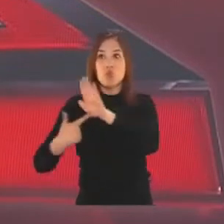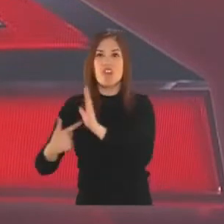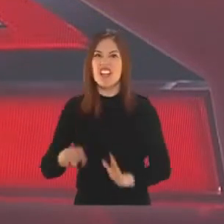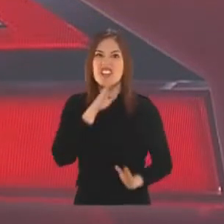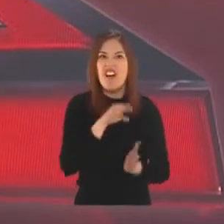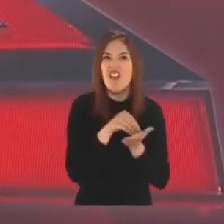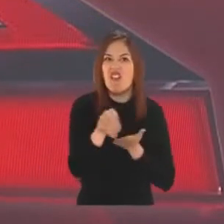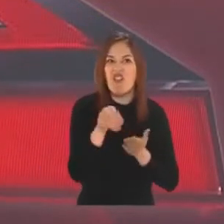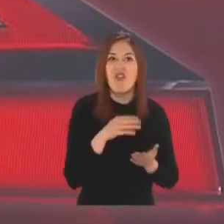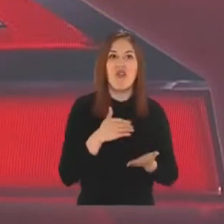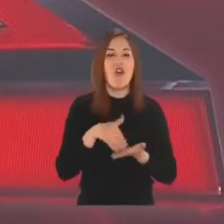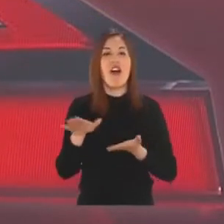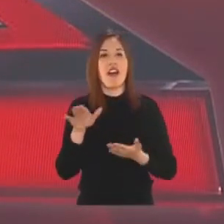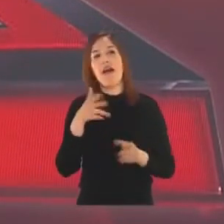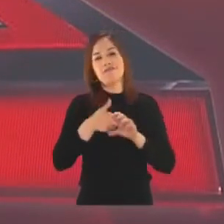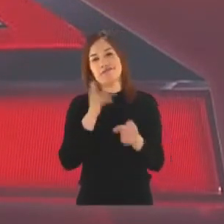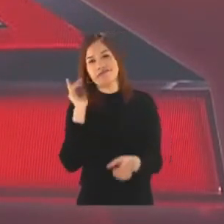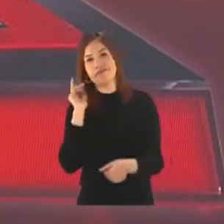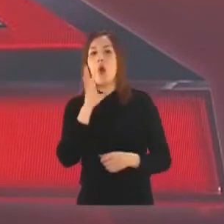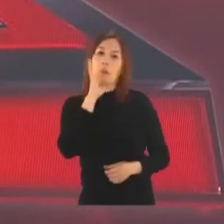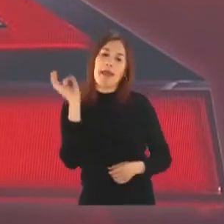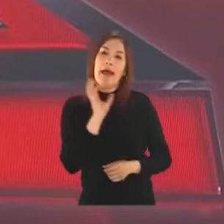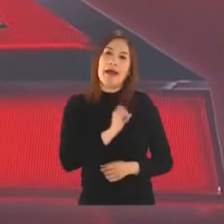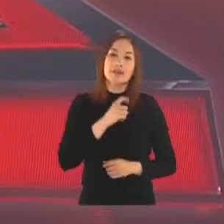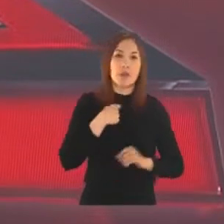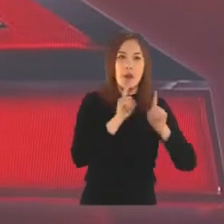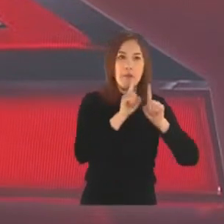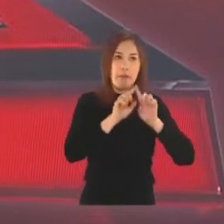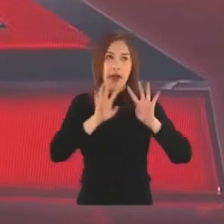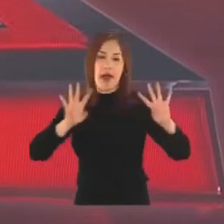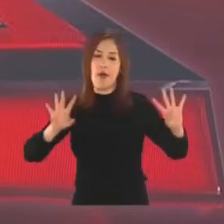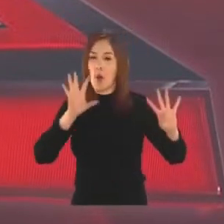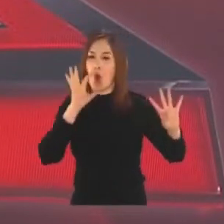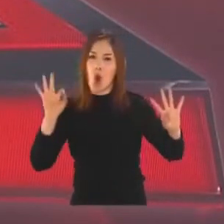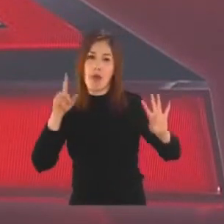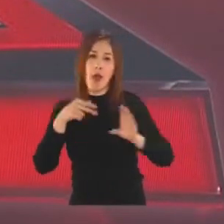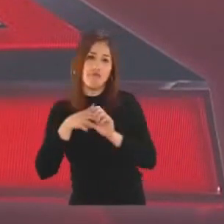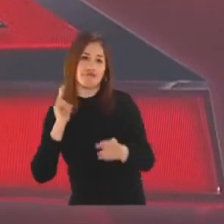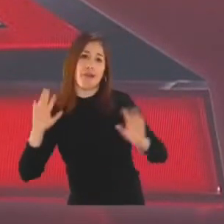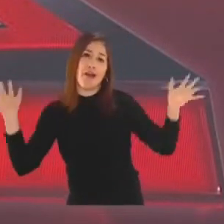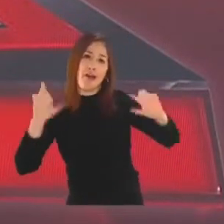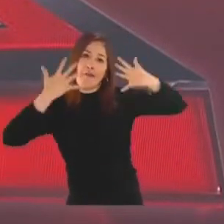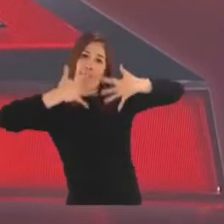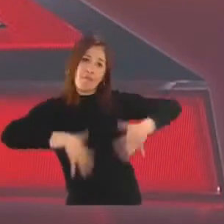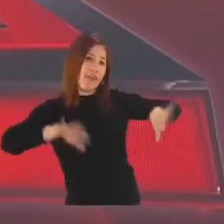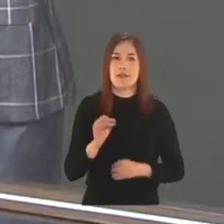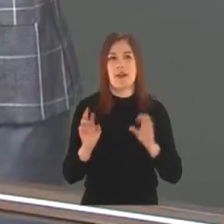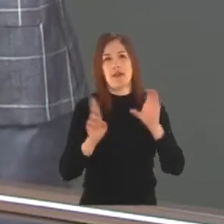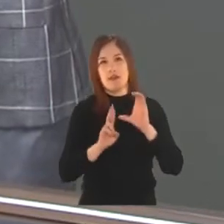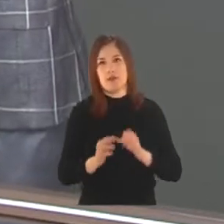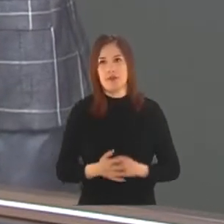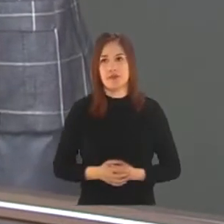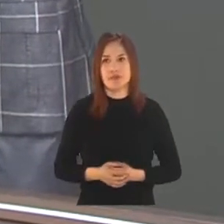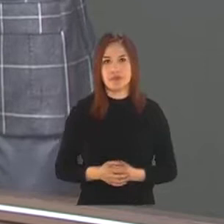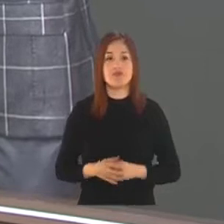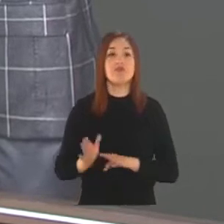etapa. Marc Lauren, de la categoría de hombres, fue quien obtuvo la menor votación y terminó despidiéndose de la competencia.